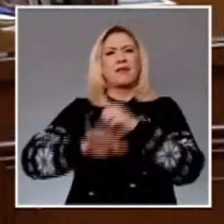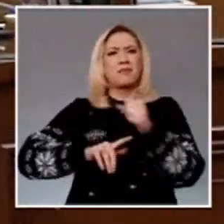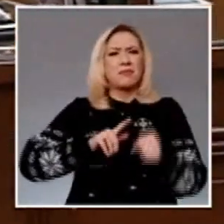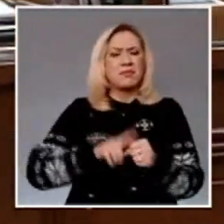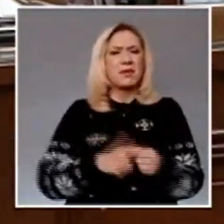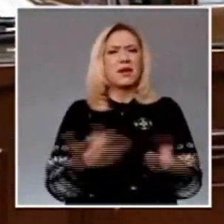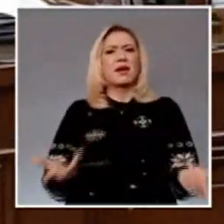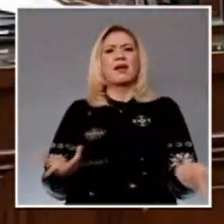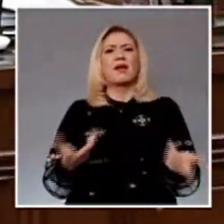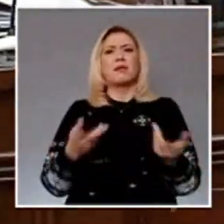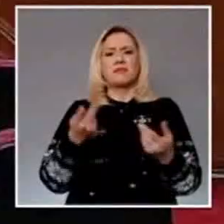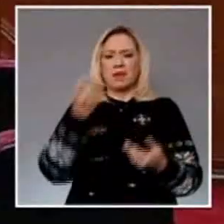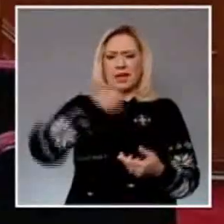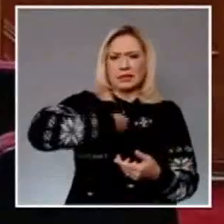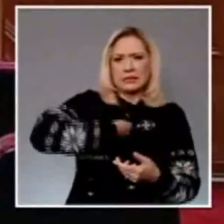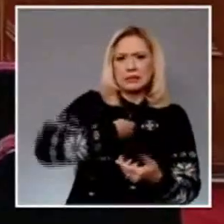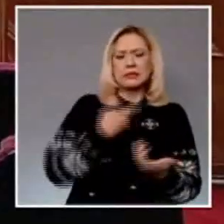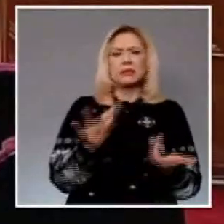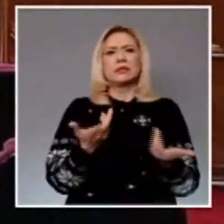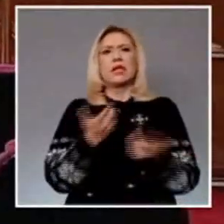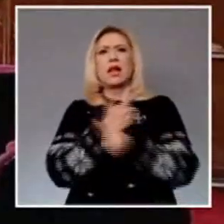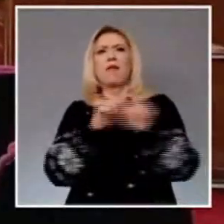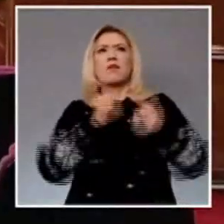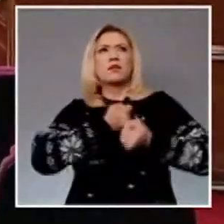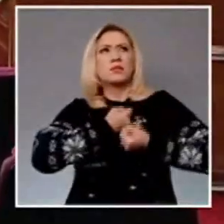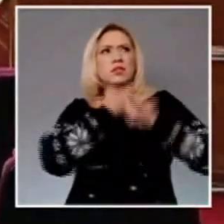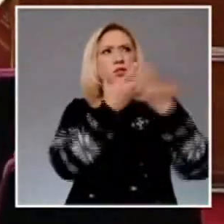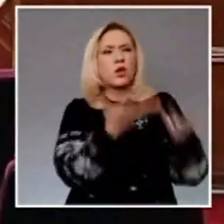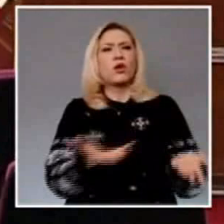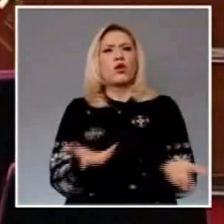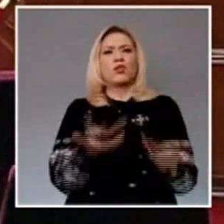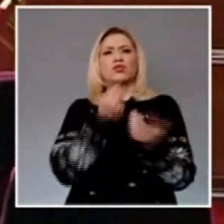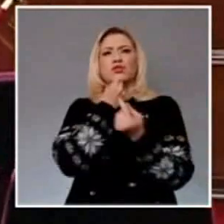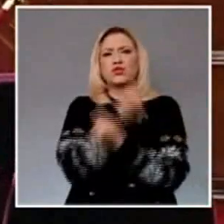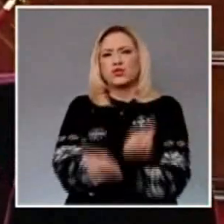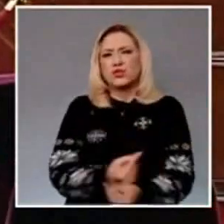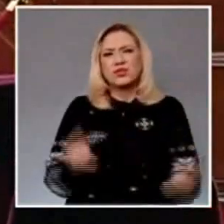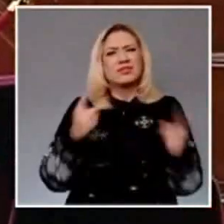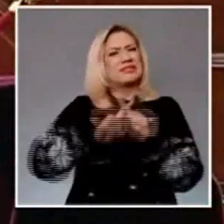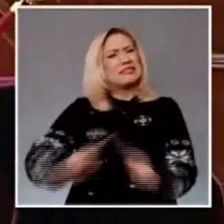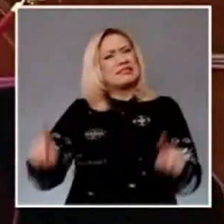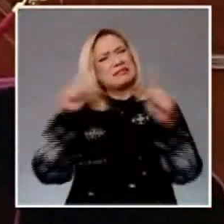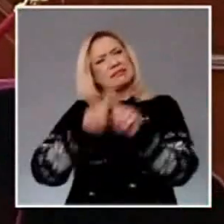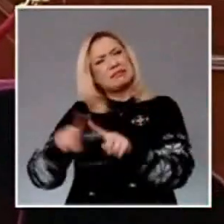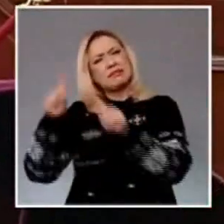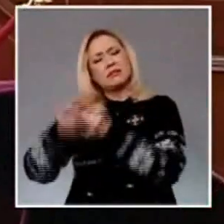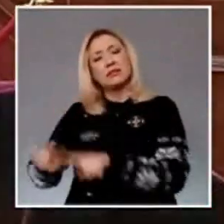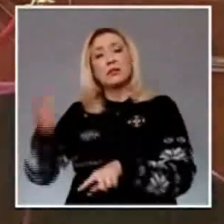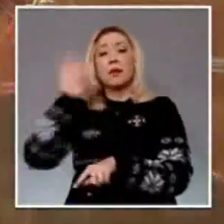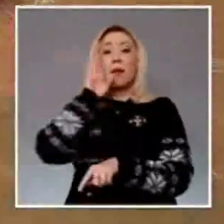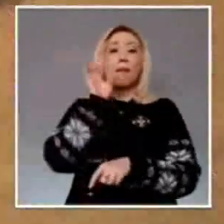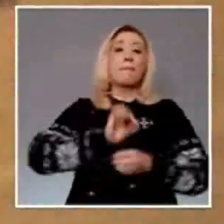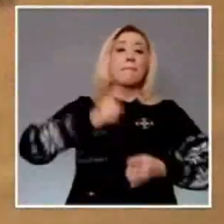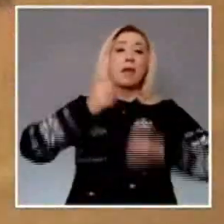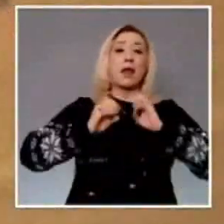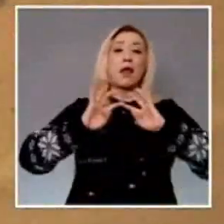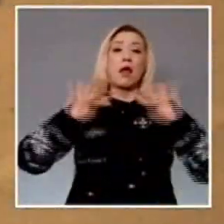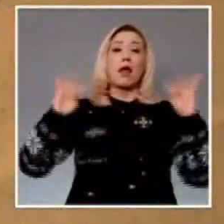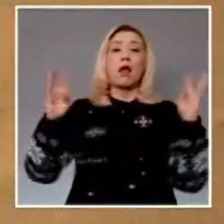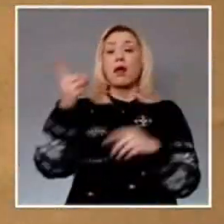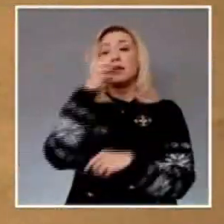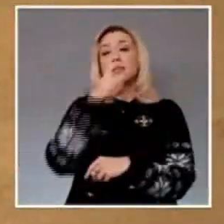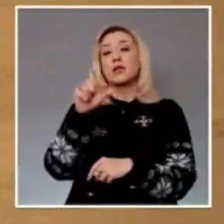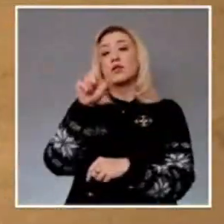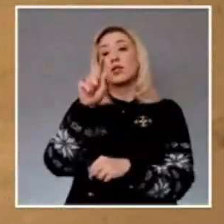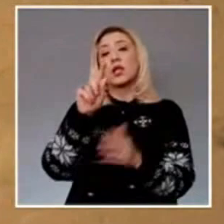de expresión, entre otros. Las decisiones colegiadas tomadas por las y los ministros en 170 sesiones del Pleno,